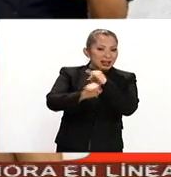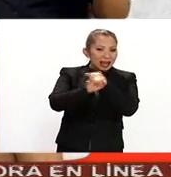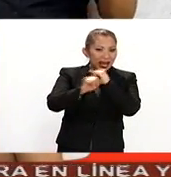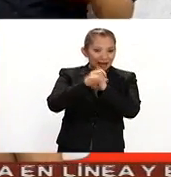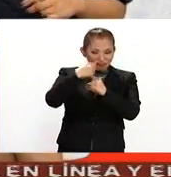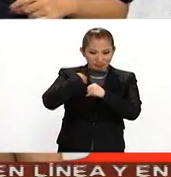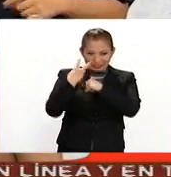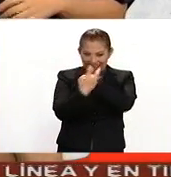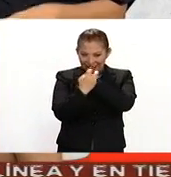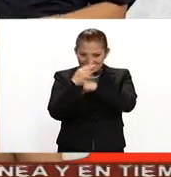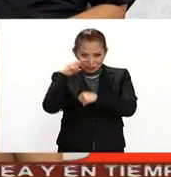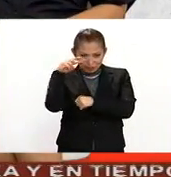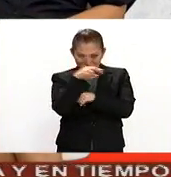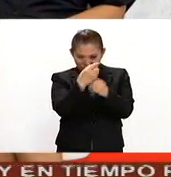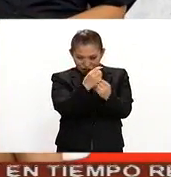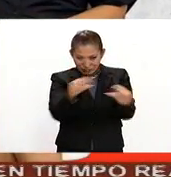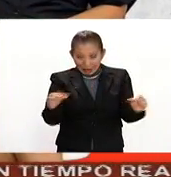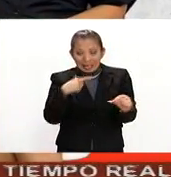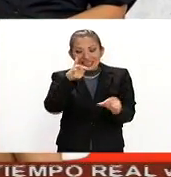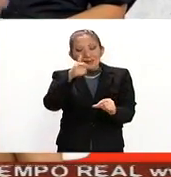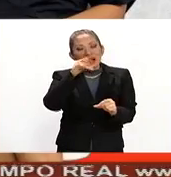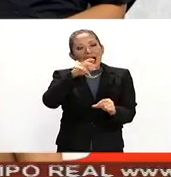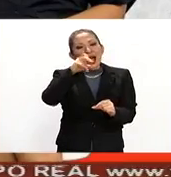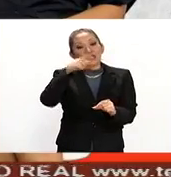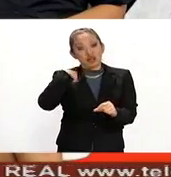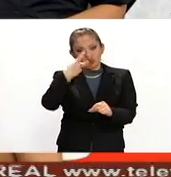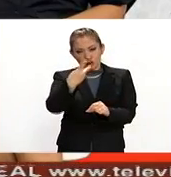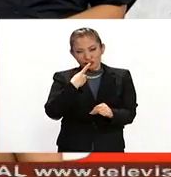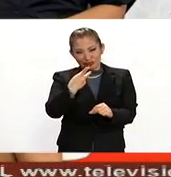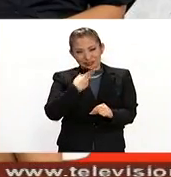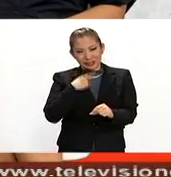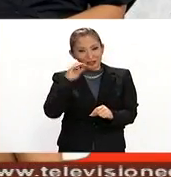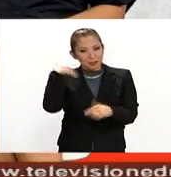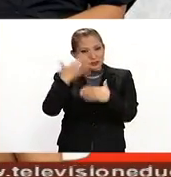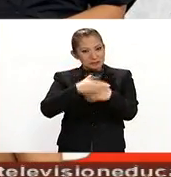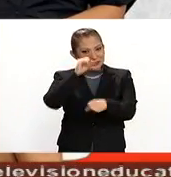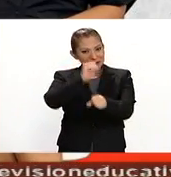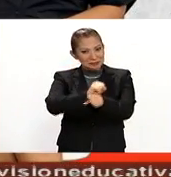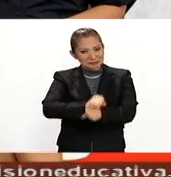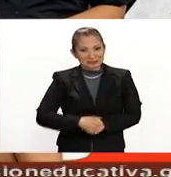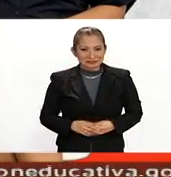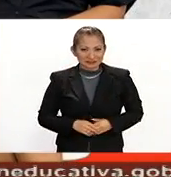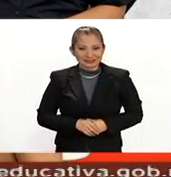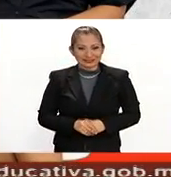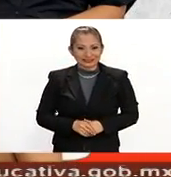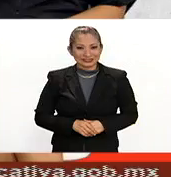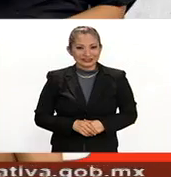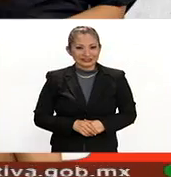que ahora aparecen en su pantalla. Yo soy Jimena Cardona. ¿Y tú y yo? Nos vemos la próxima semana.